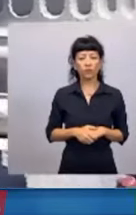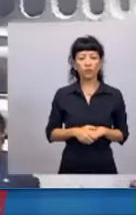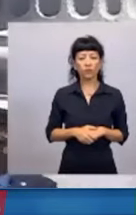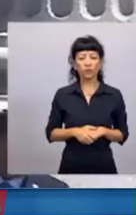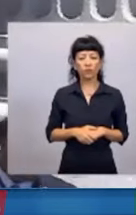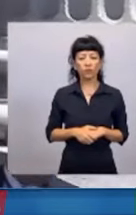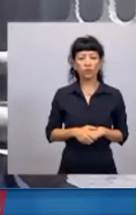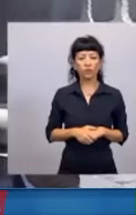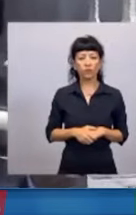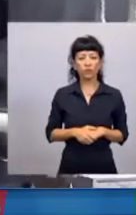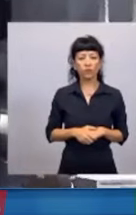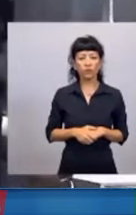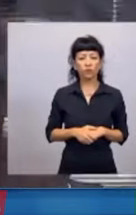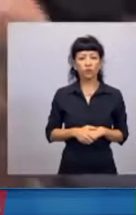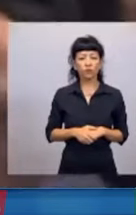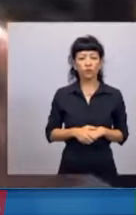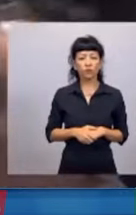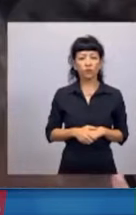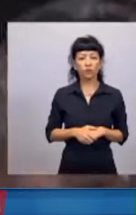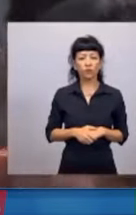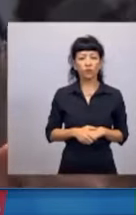muy instaurado en